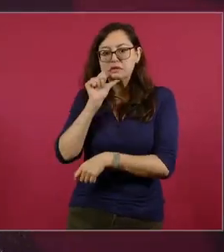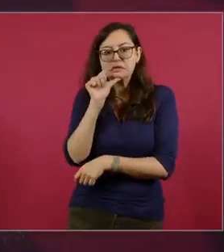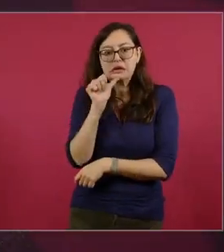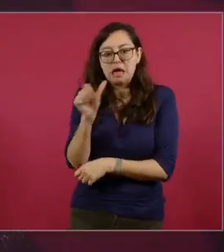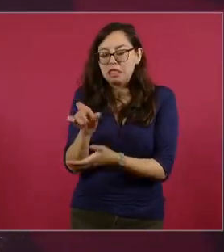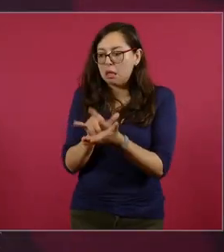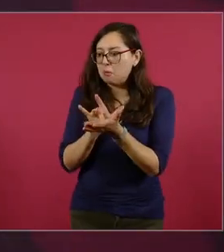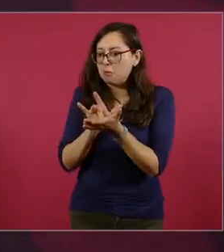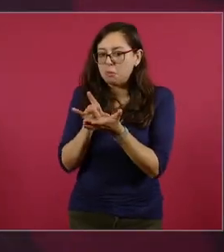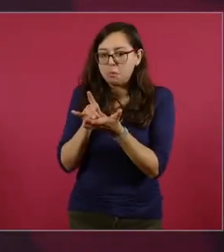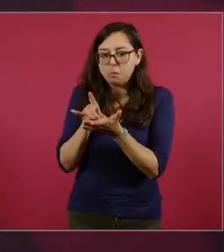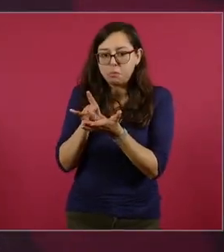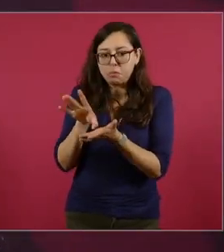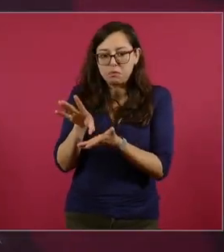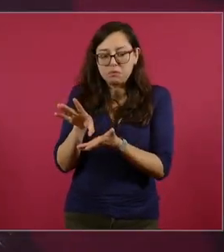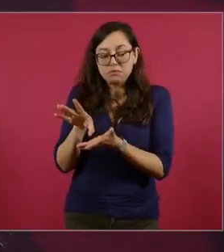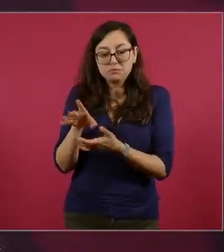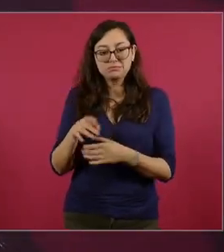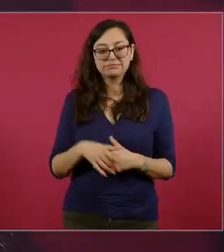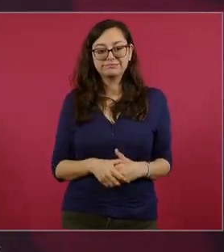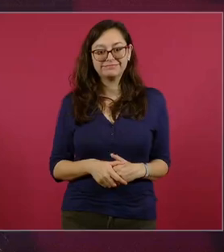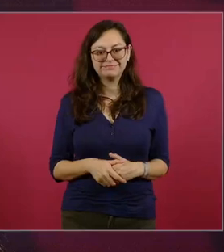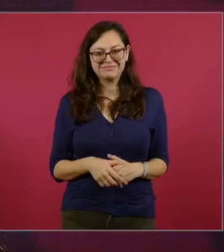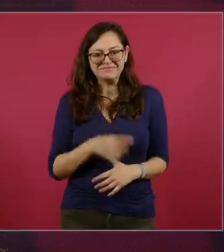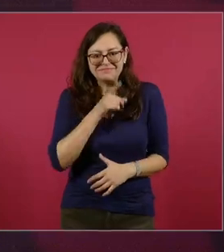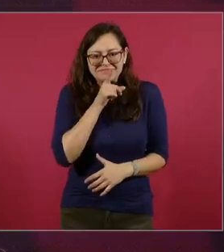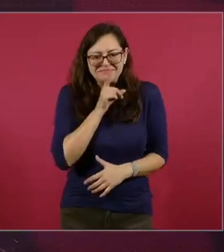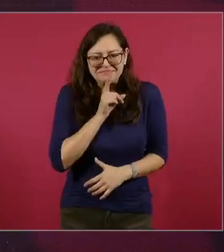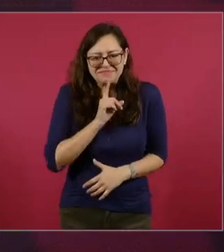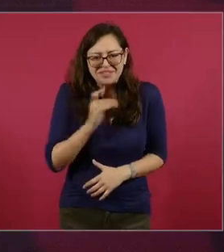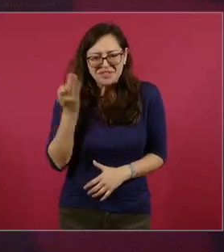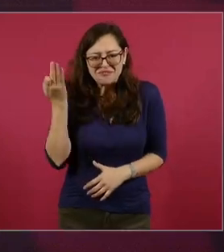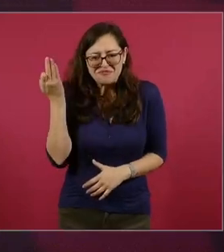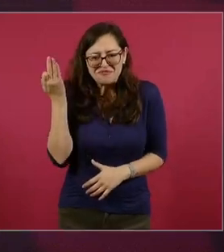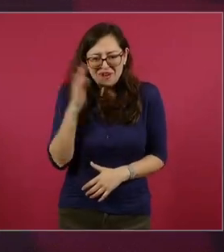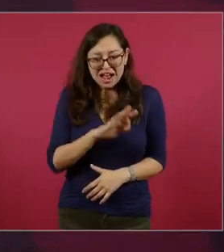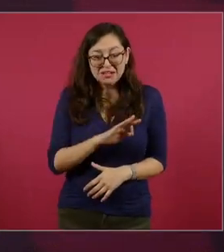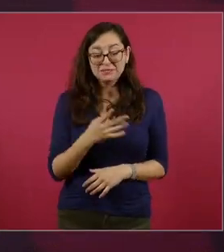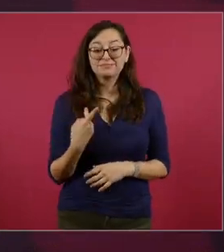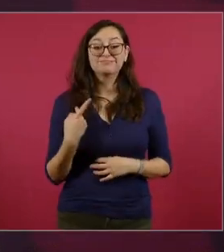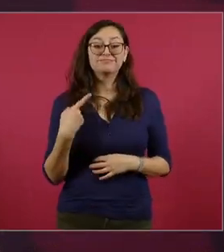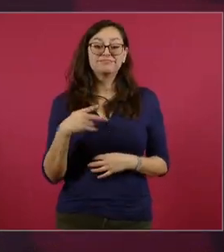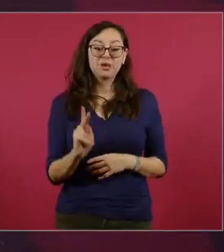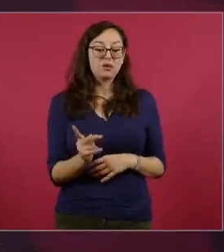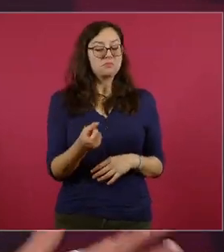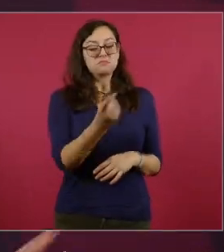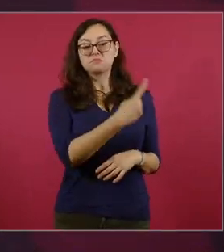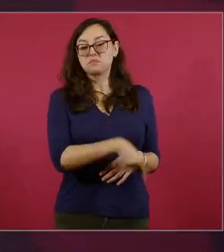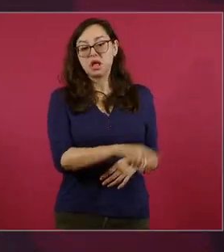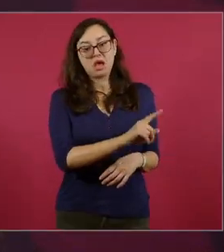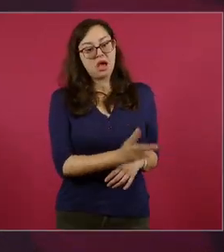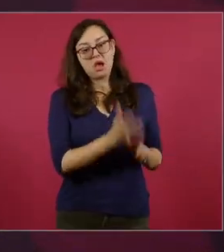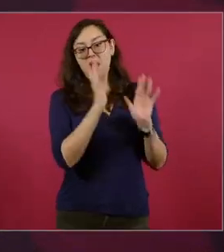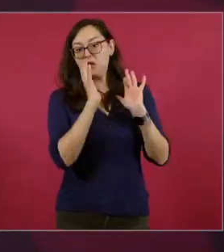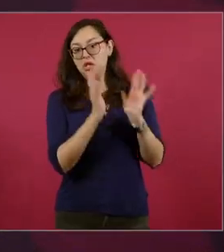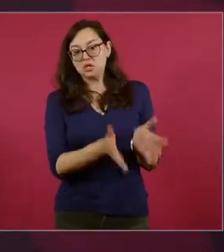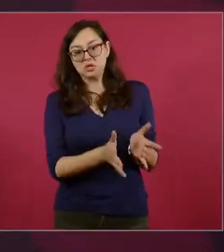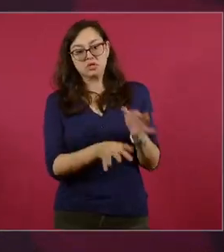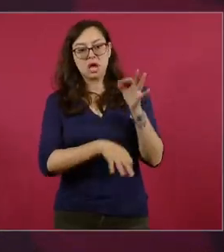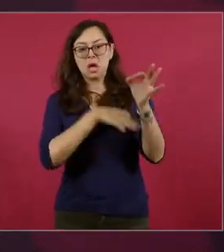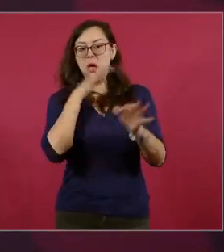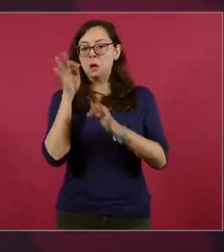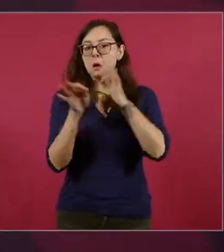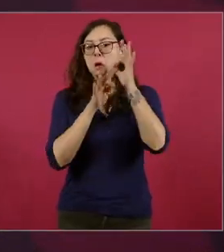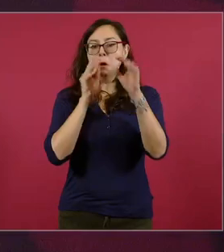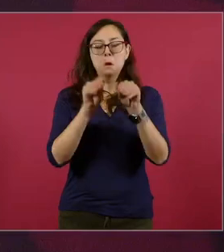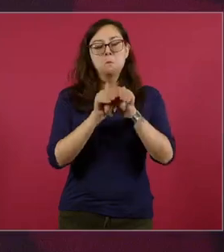comunicación que estamos viendo en la pantalla, como Código Magenta, La Política Online, Guillermo Vázquez, así como Eduardo Ruiz Gili en el